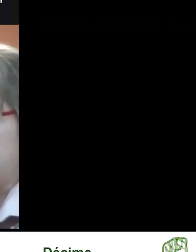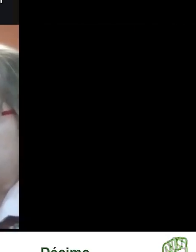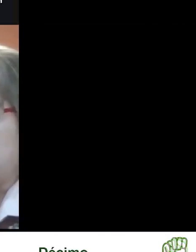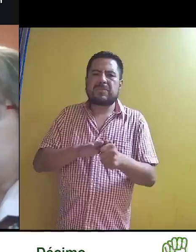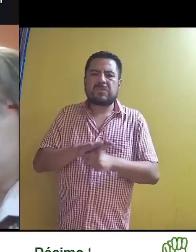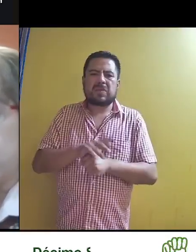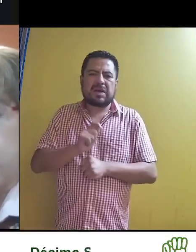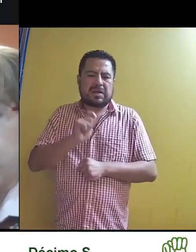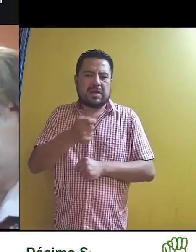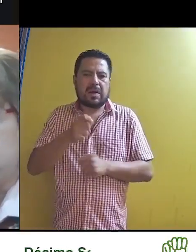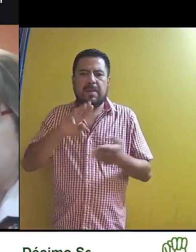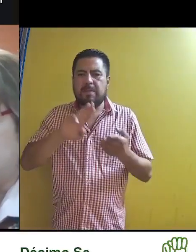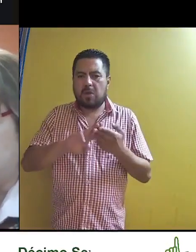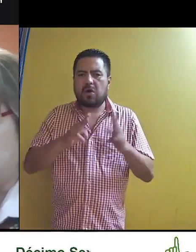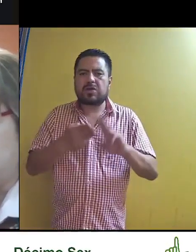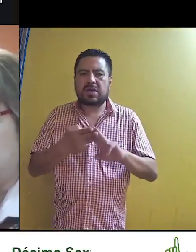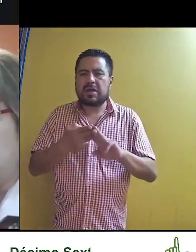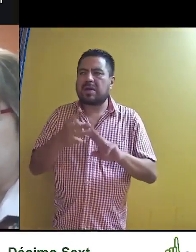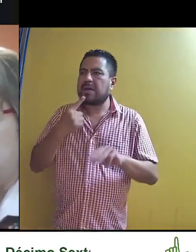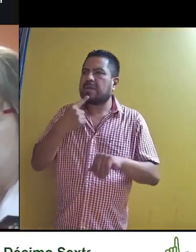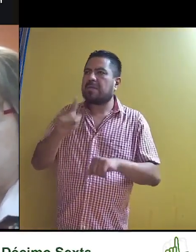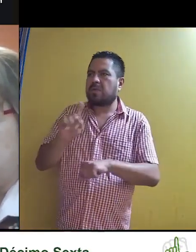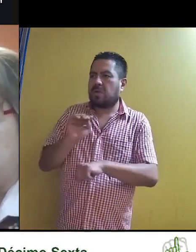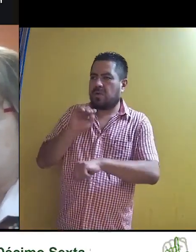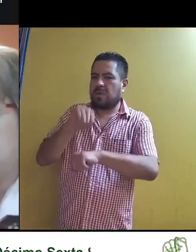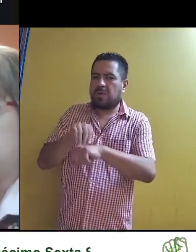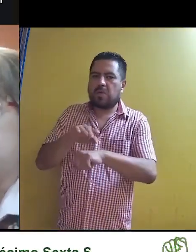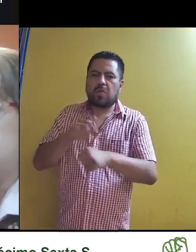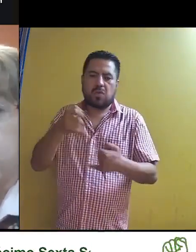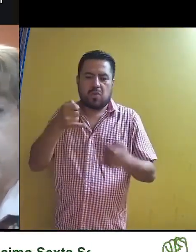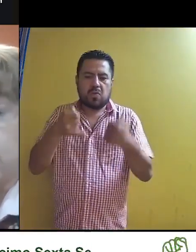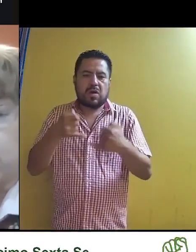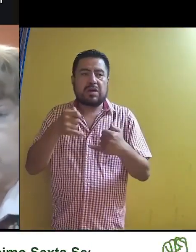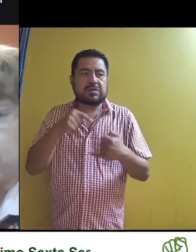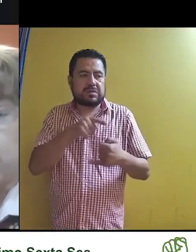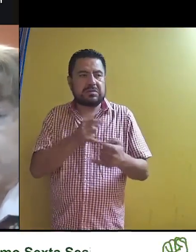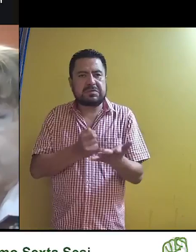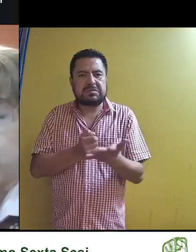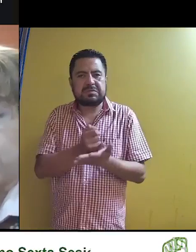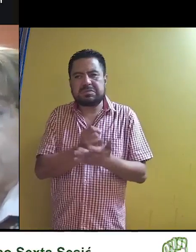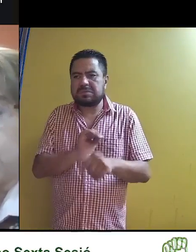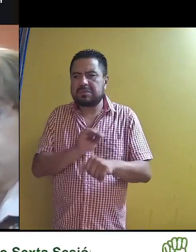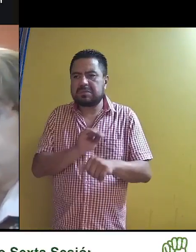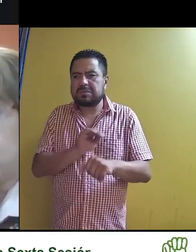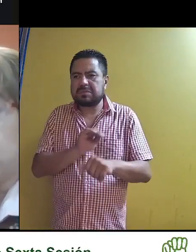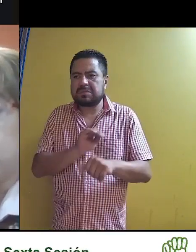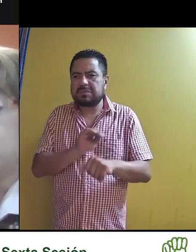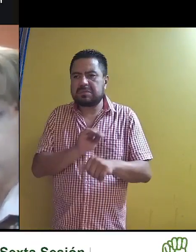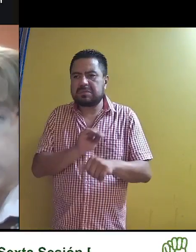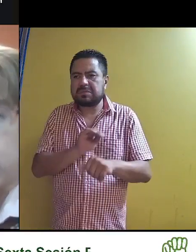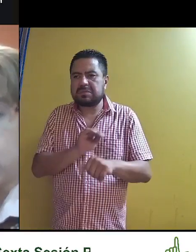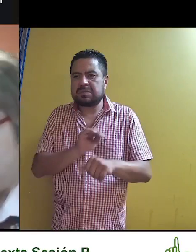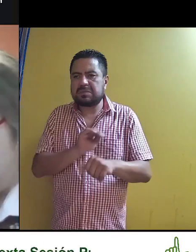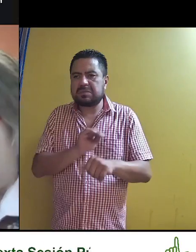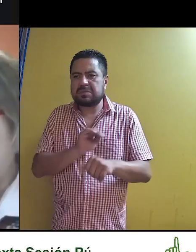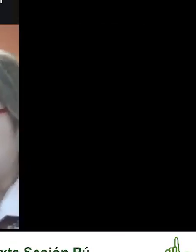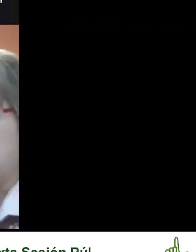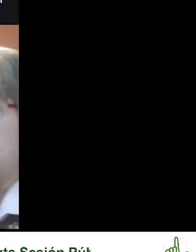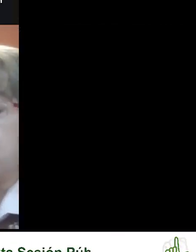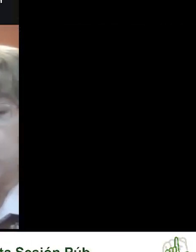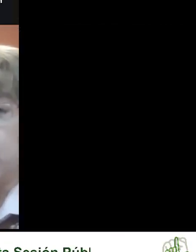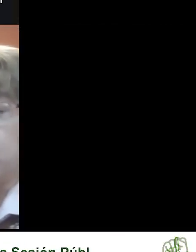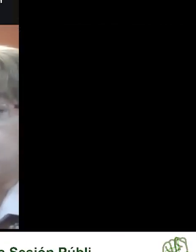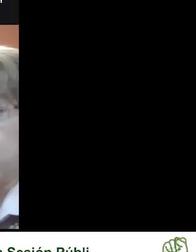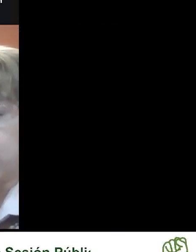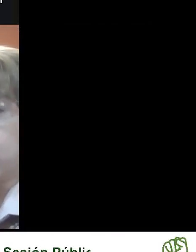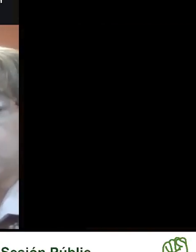fue motivo de amparo y el juez determinó que había una falta de fundamentación y motivación y por eso hace